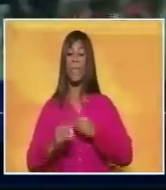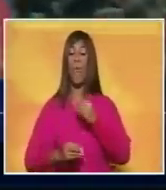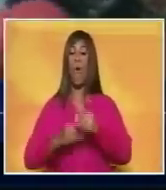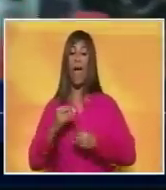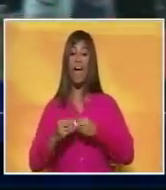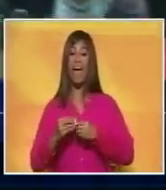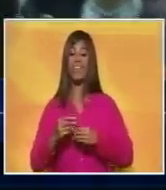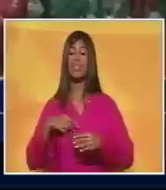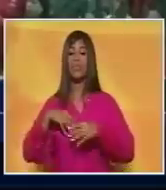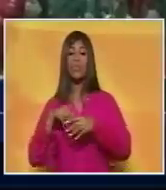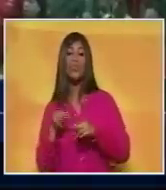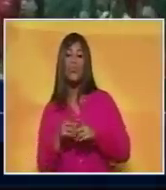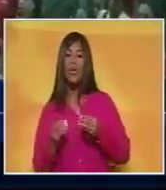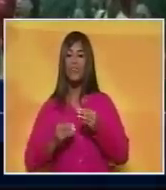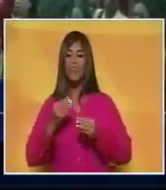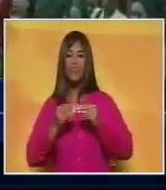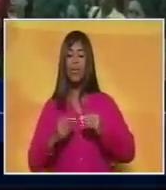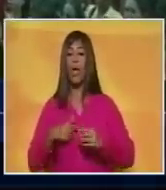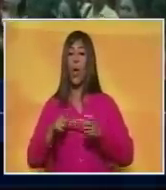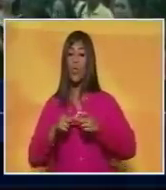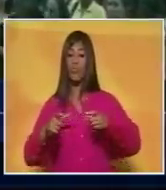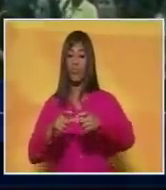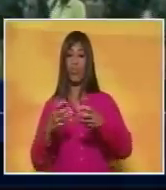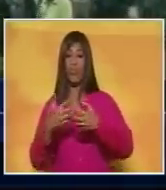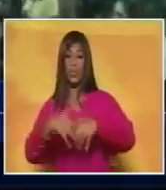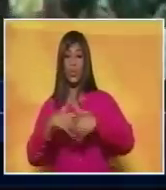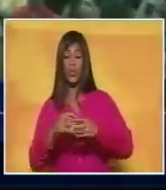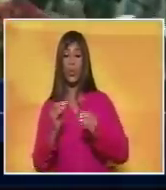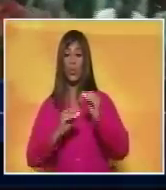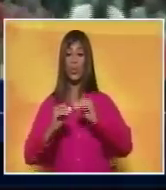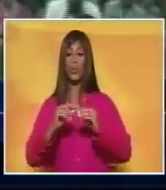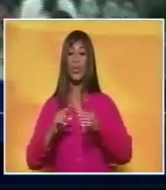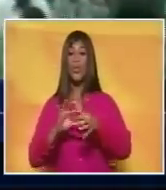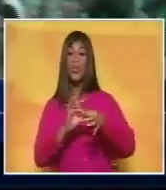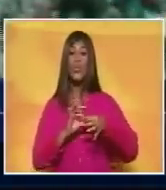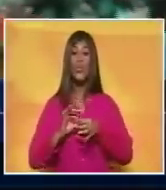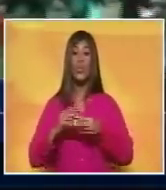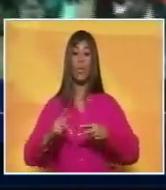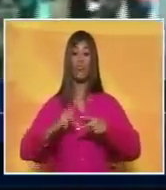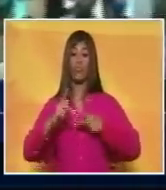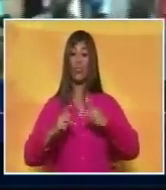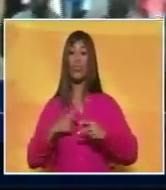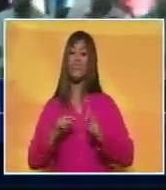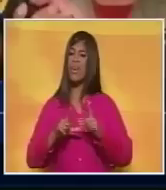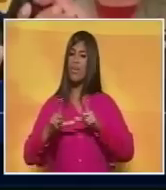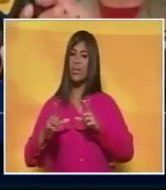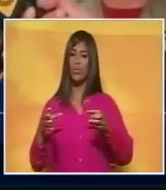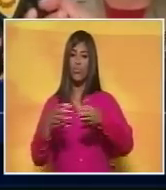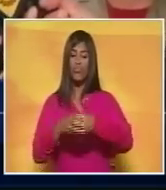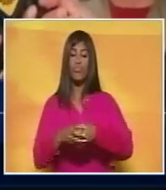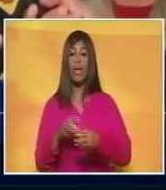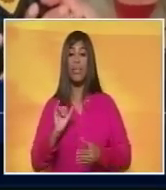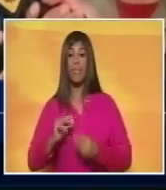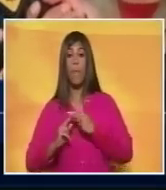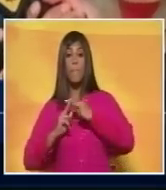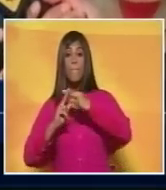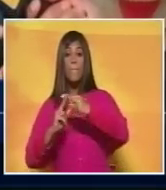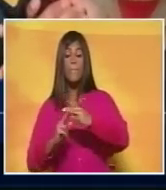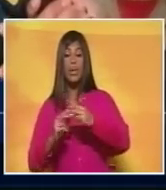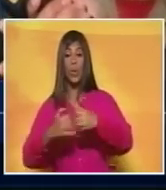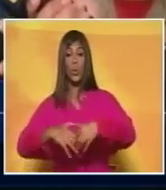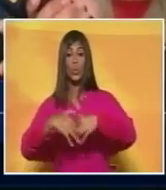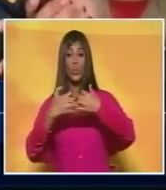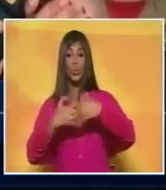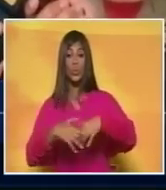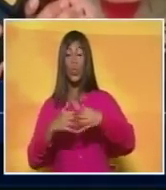el mejoramiento de producción de microempresas o para las unidades productivas ya constituidas. Con este microcrédito, la producción